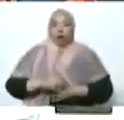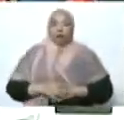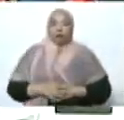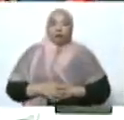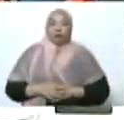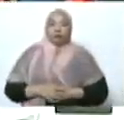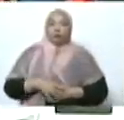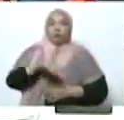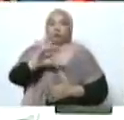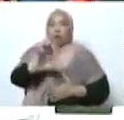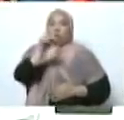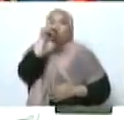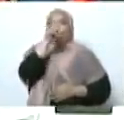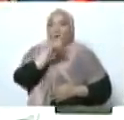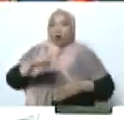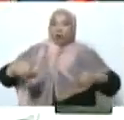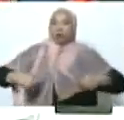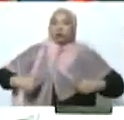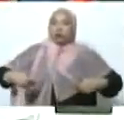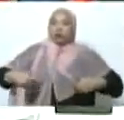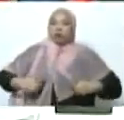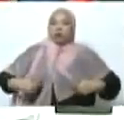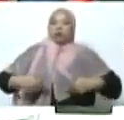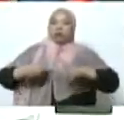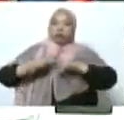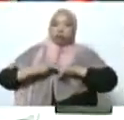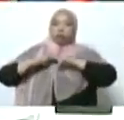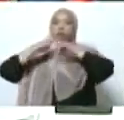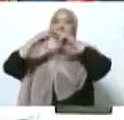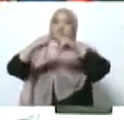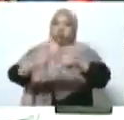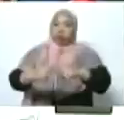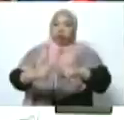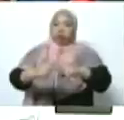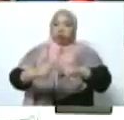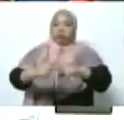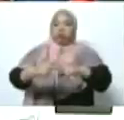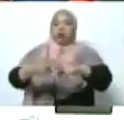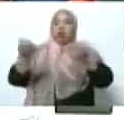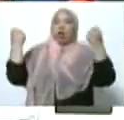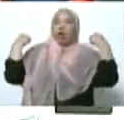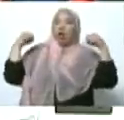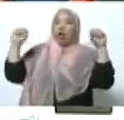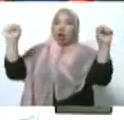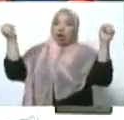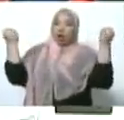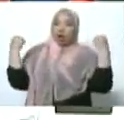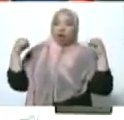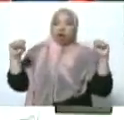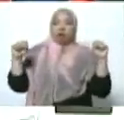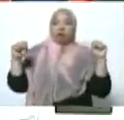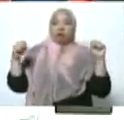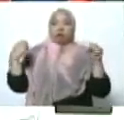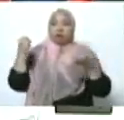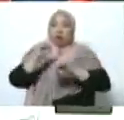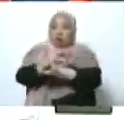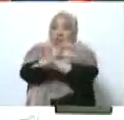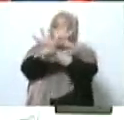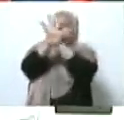estos 4 años que vienen tienen que ser de mayor entrega y de mayor dedicación. La ruta es clara.